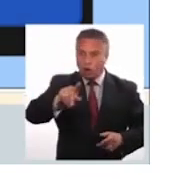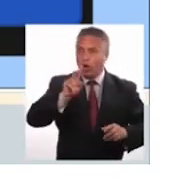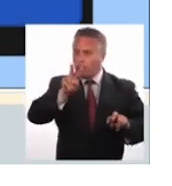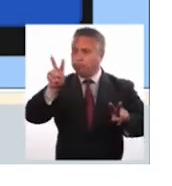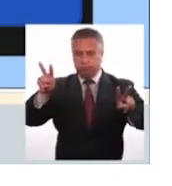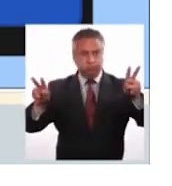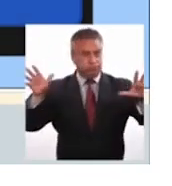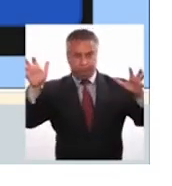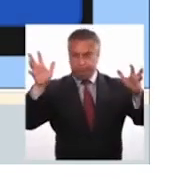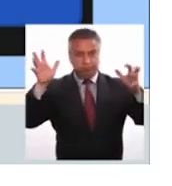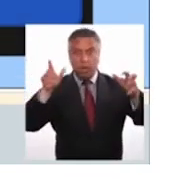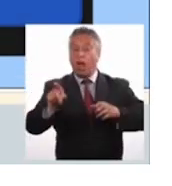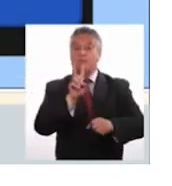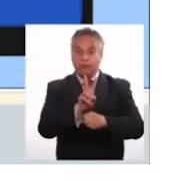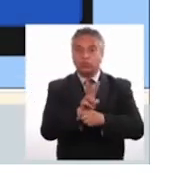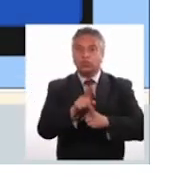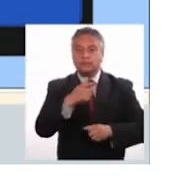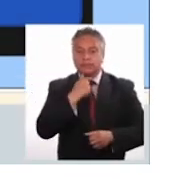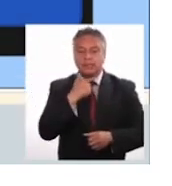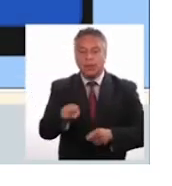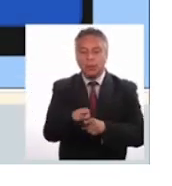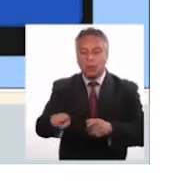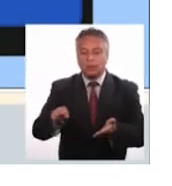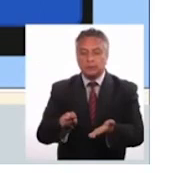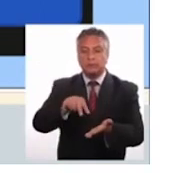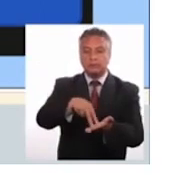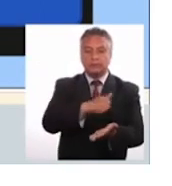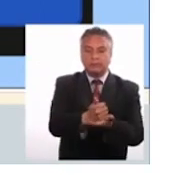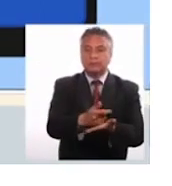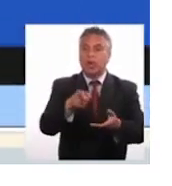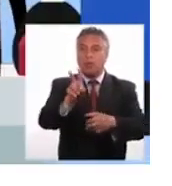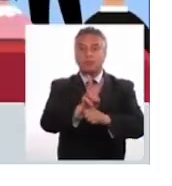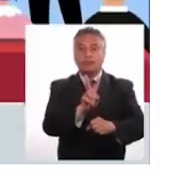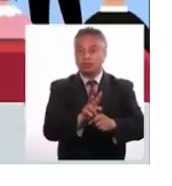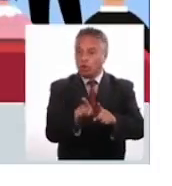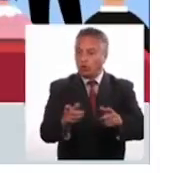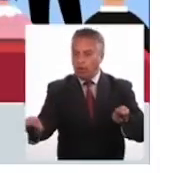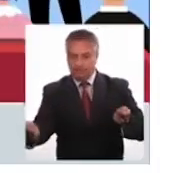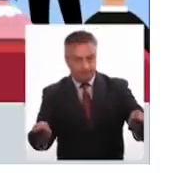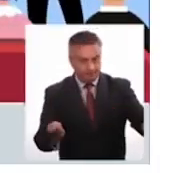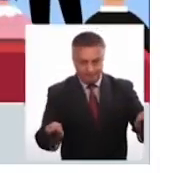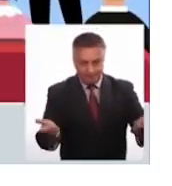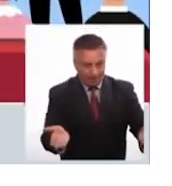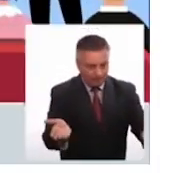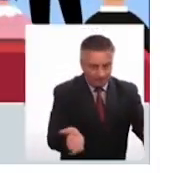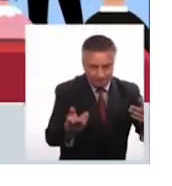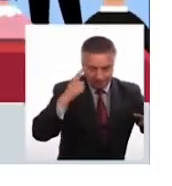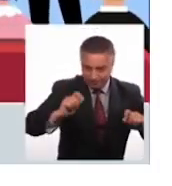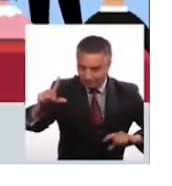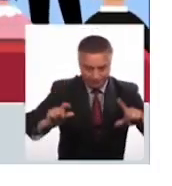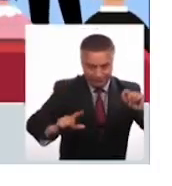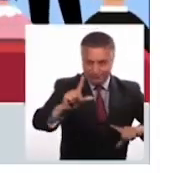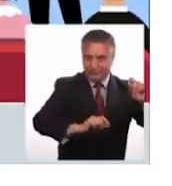todo lo que rodea y requiere que él o la docente se posicione desde una posición facilitadora o mediadora. Se vuelve fundamental profundizar